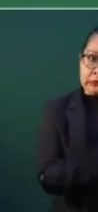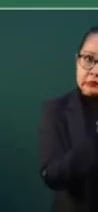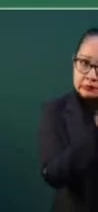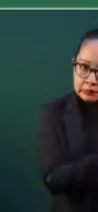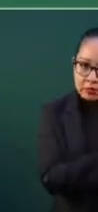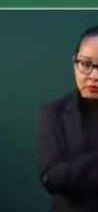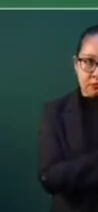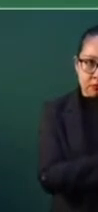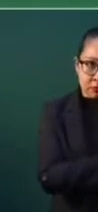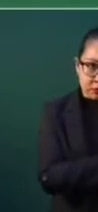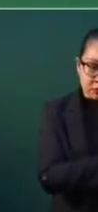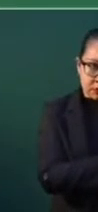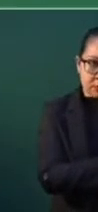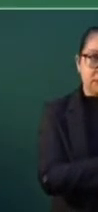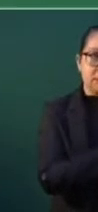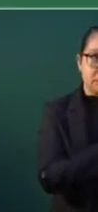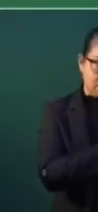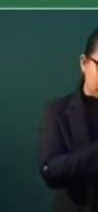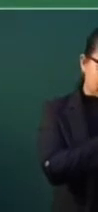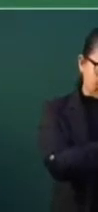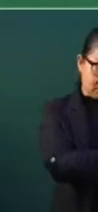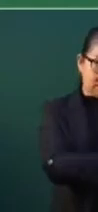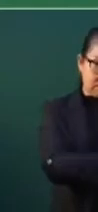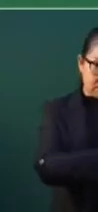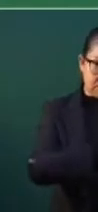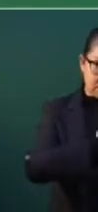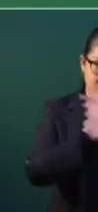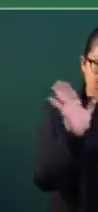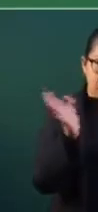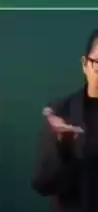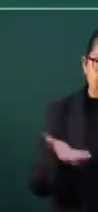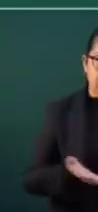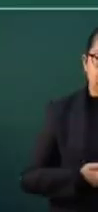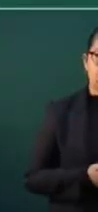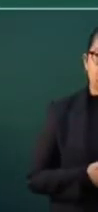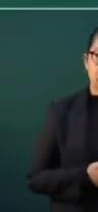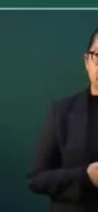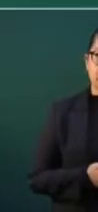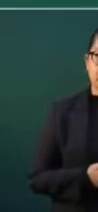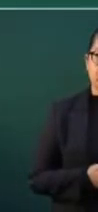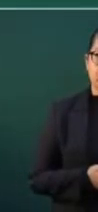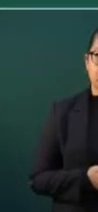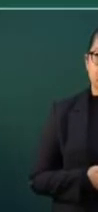desde ningún punto de vista injerencista,